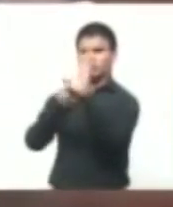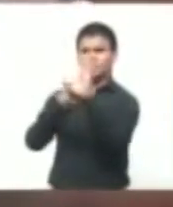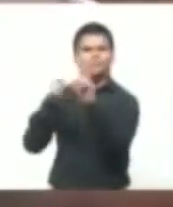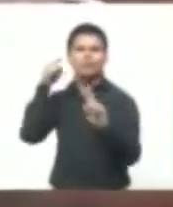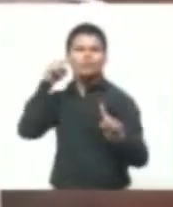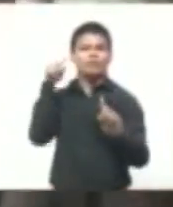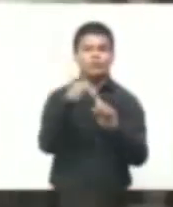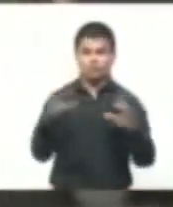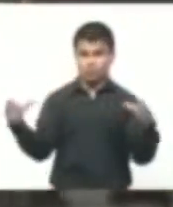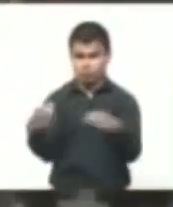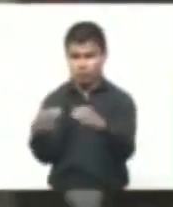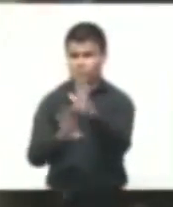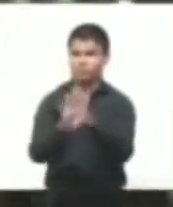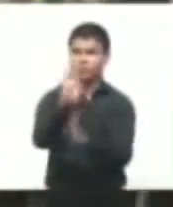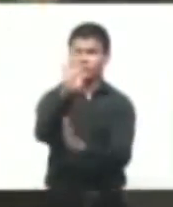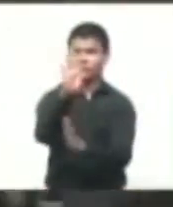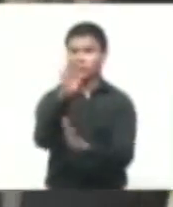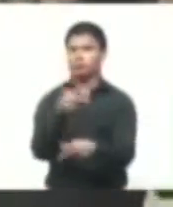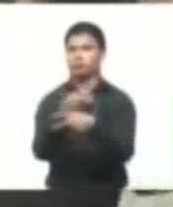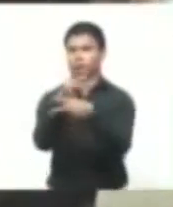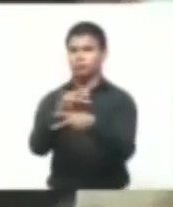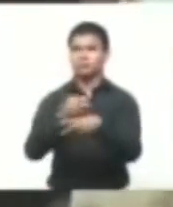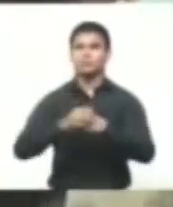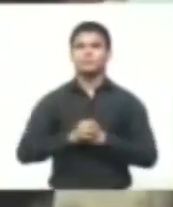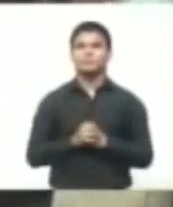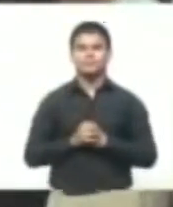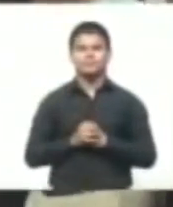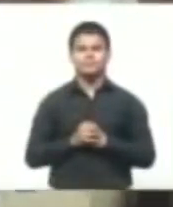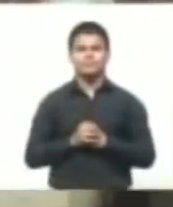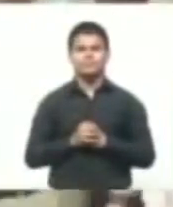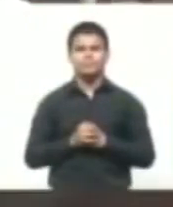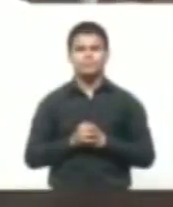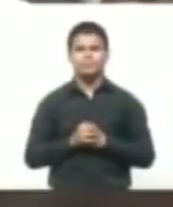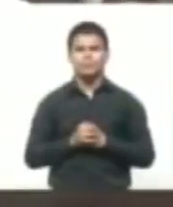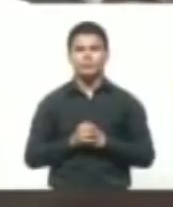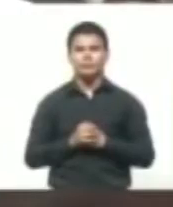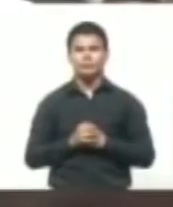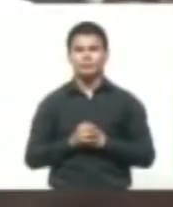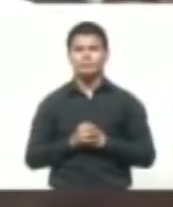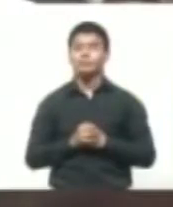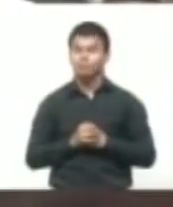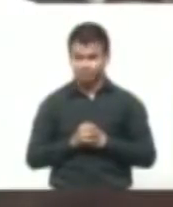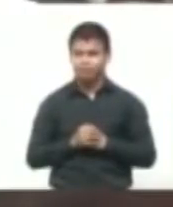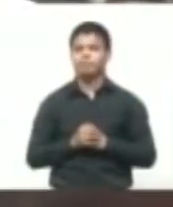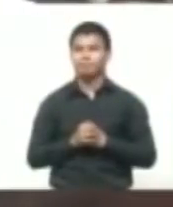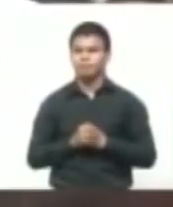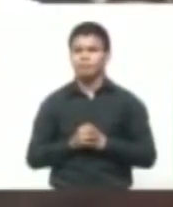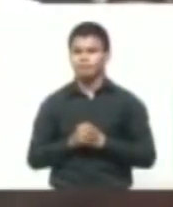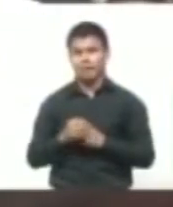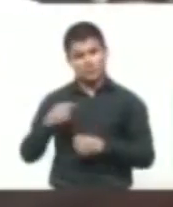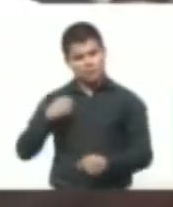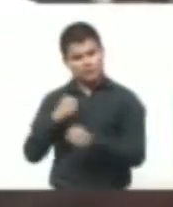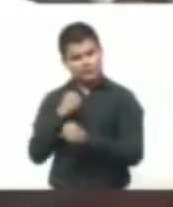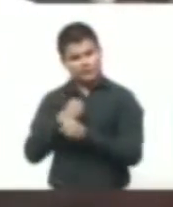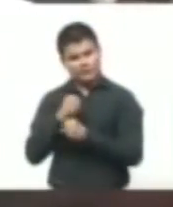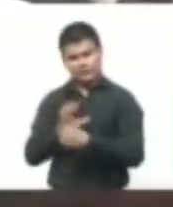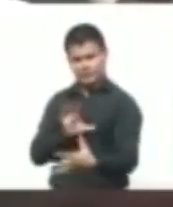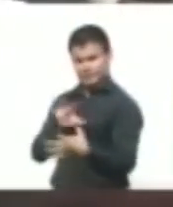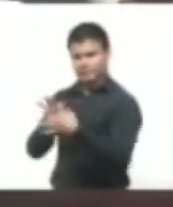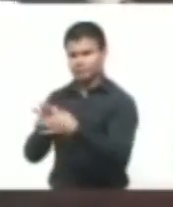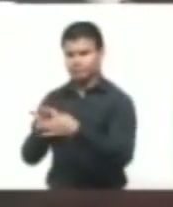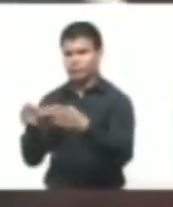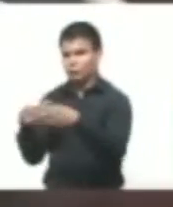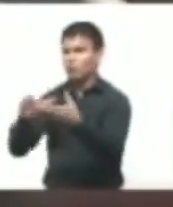todos sus habitantes. El nuevo comandante envió su primer mensaje a la comunidad. es trabajar de la mano con sus autoridades